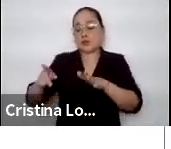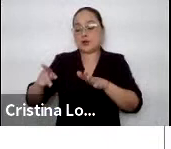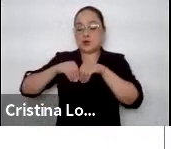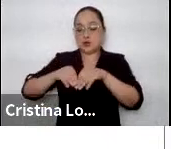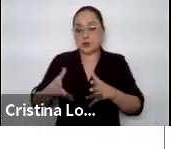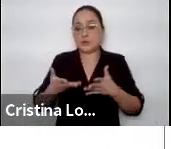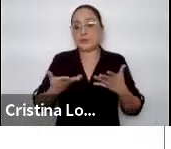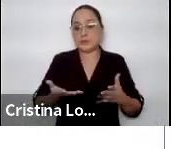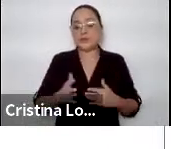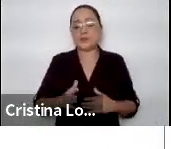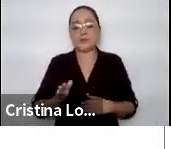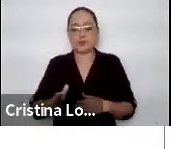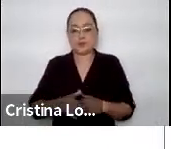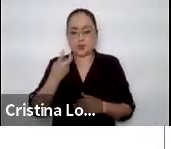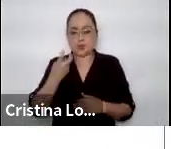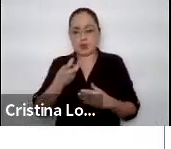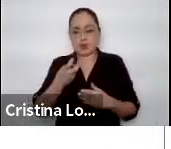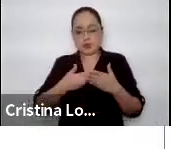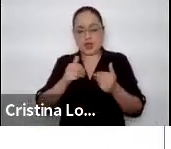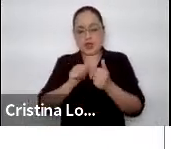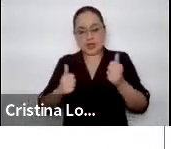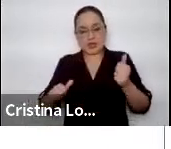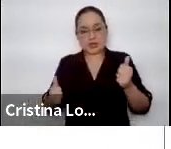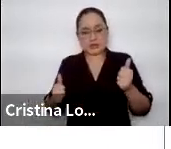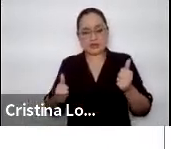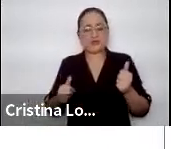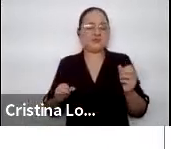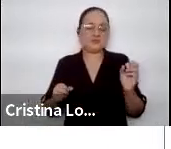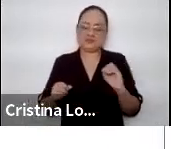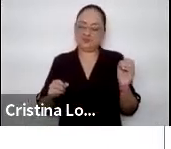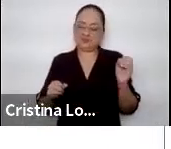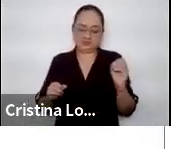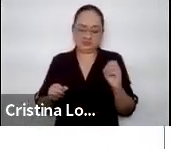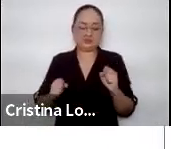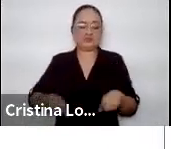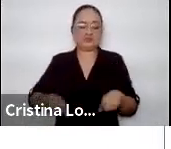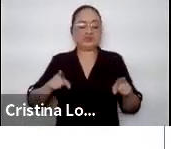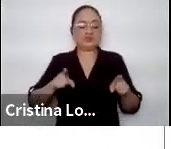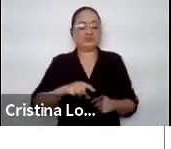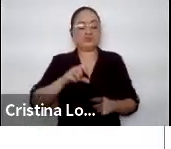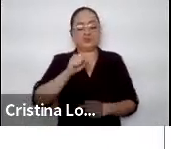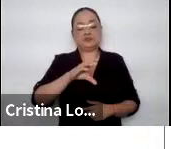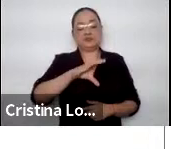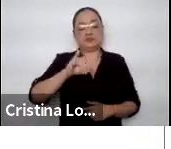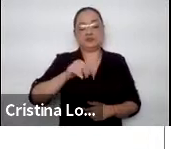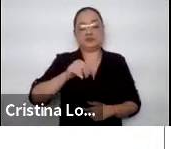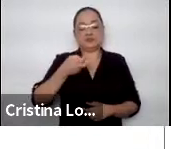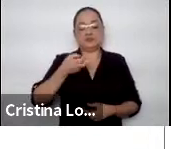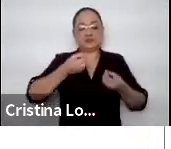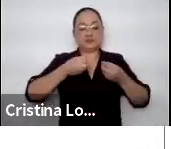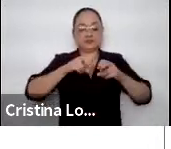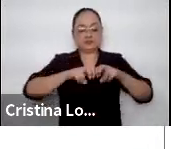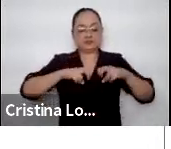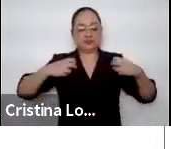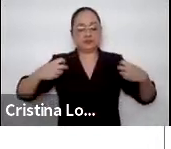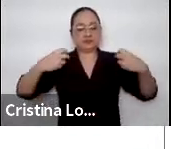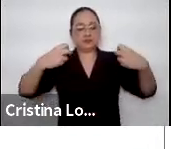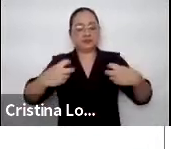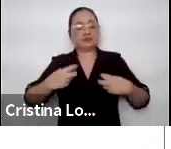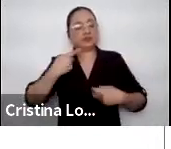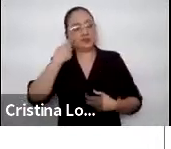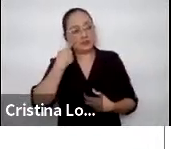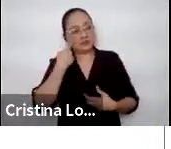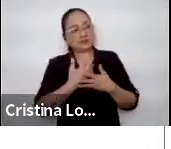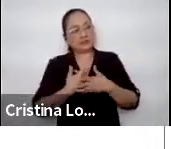abatir ese rezago, el Pleno de la Suprema Corte determinó, ¿sabes qué? Como se está esperando a que